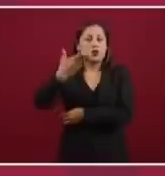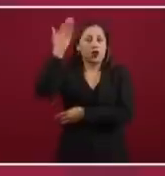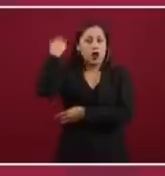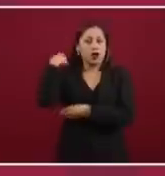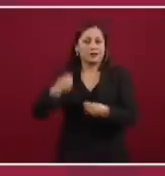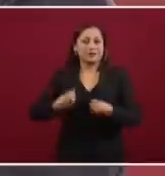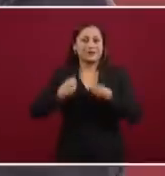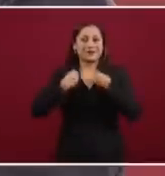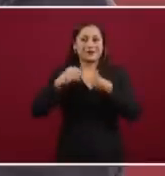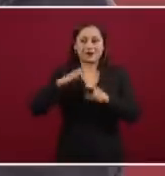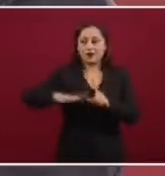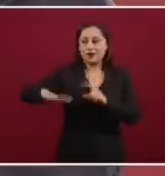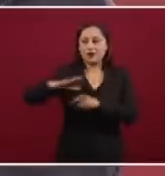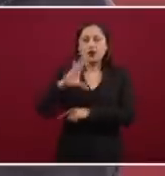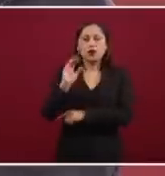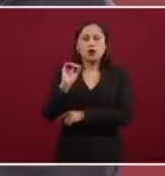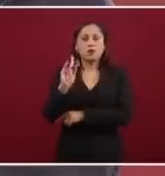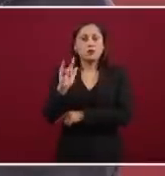en Copilco,